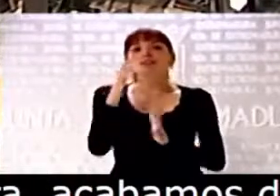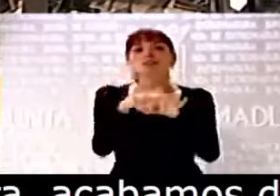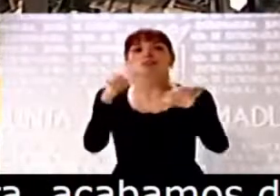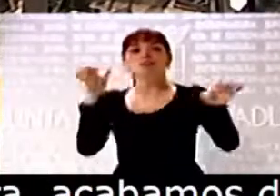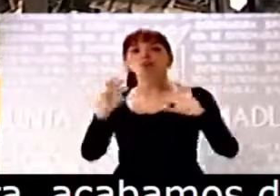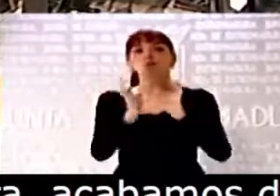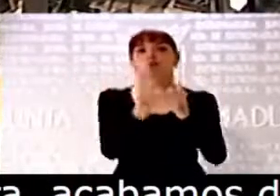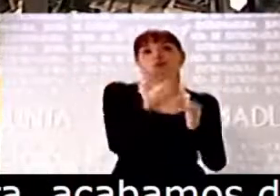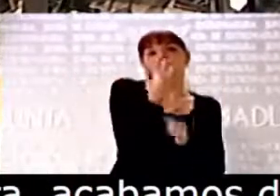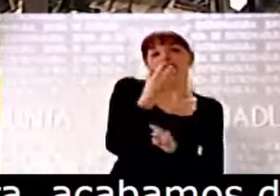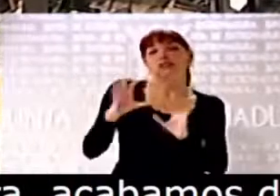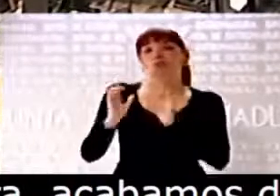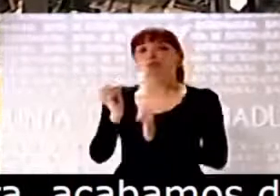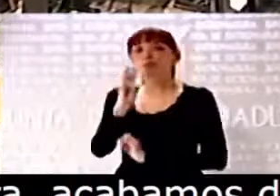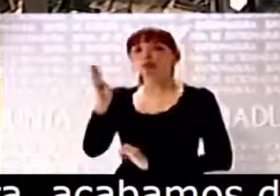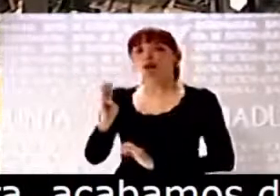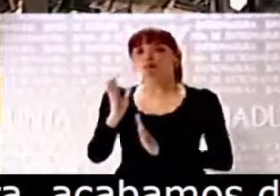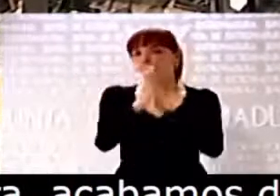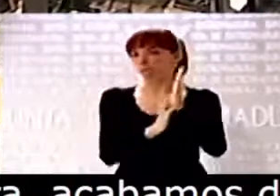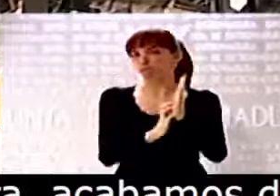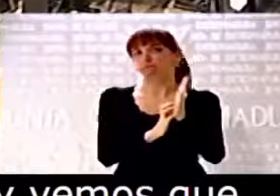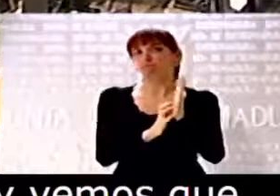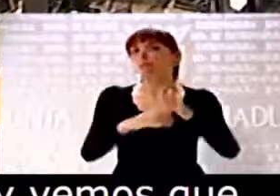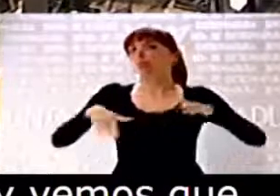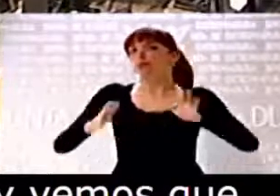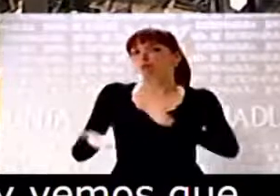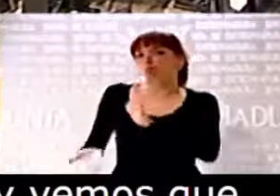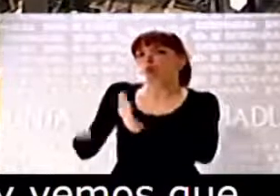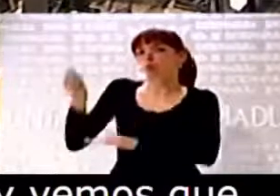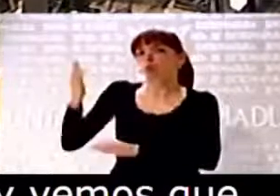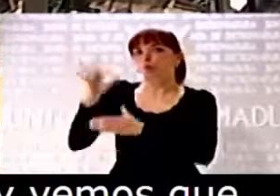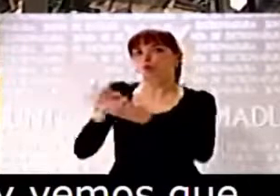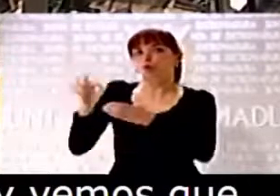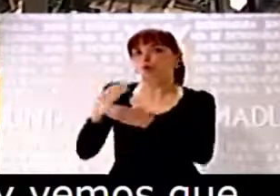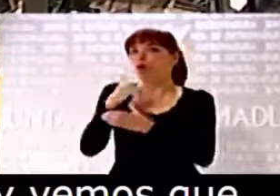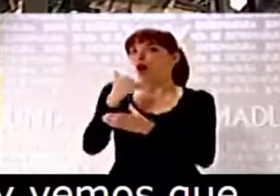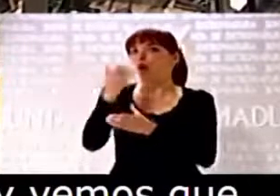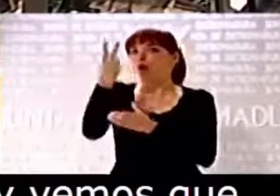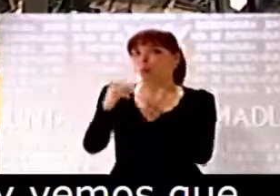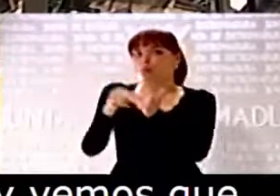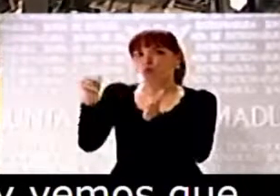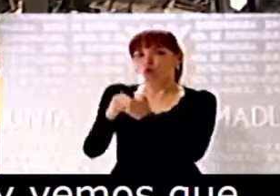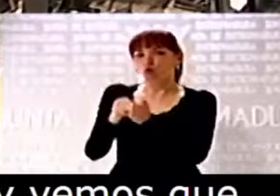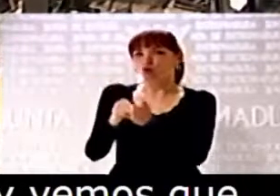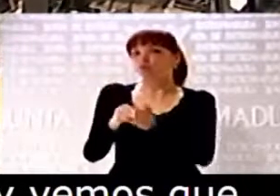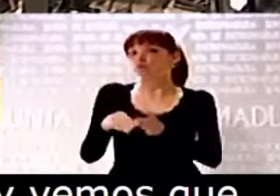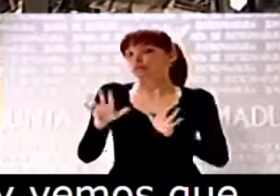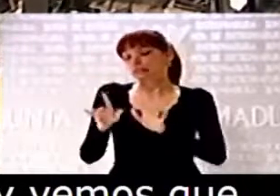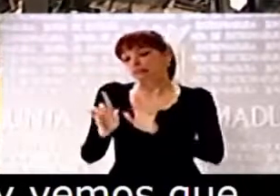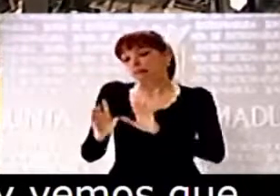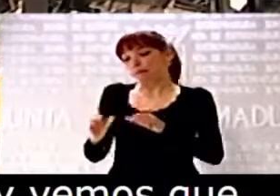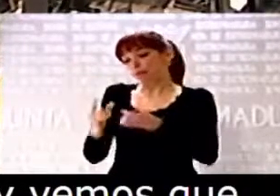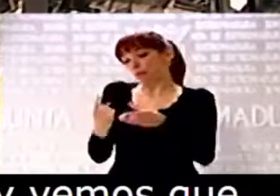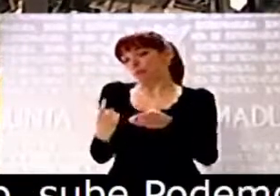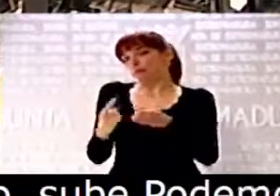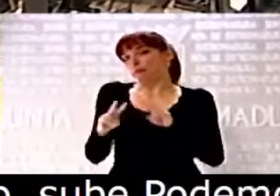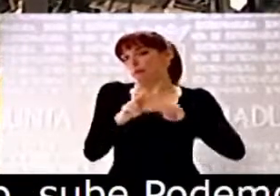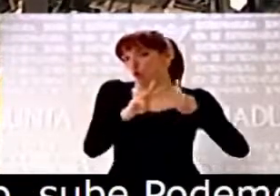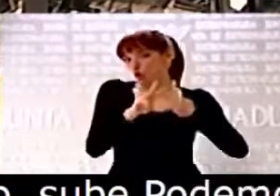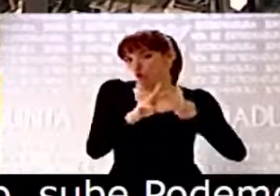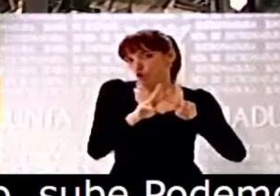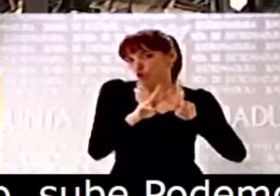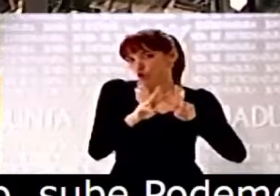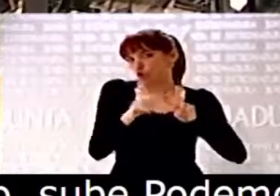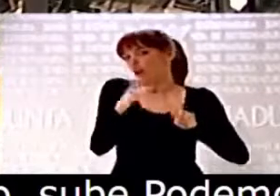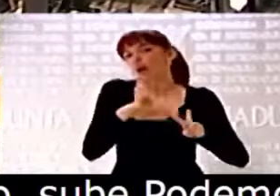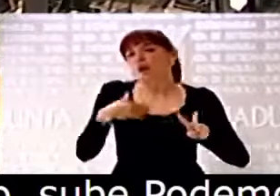Socialista y Partido Popular, bajan. Sin embargo, sube Podemos casi 2 puntos, aunque se sigue quedando por detrás de Vox. Quería